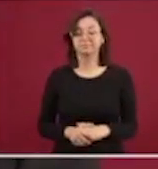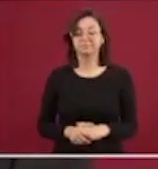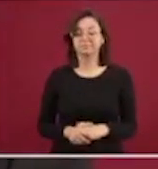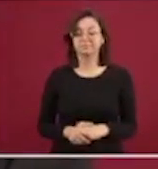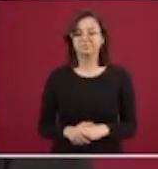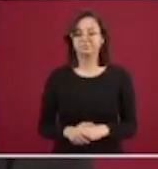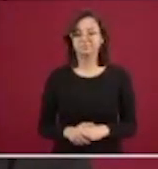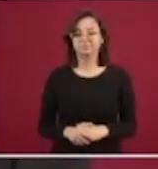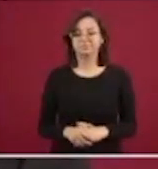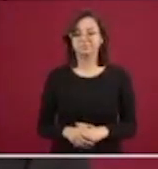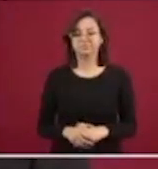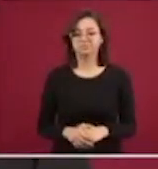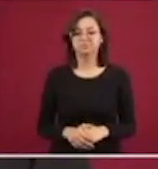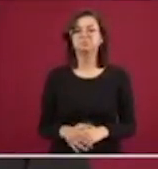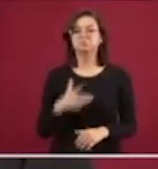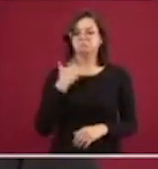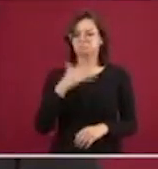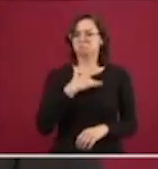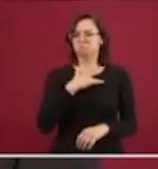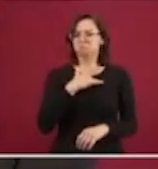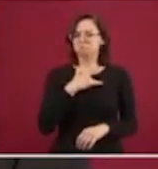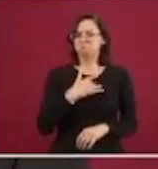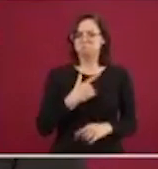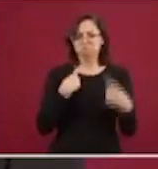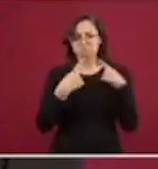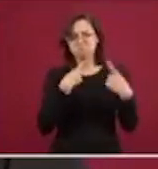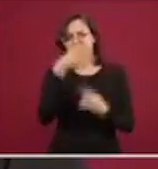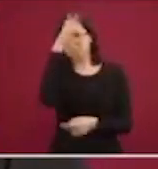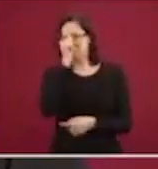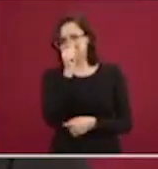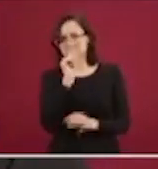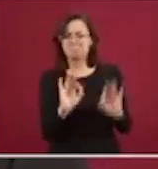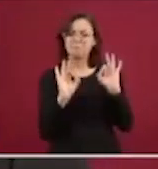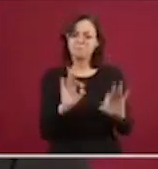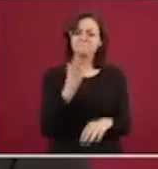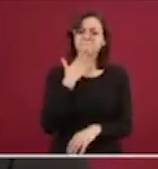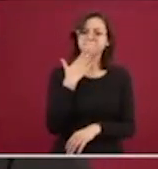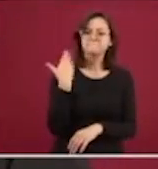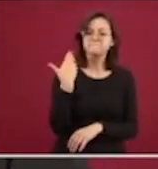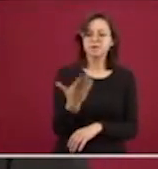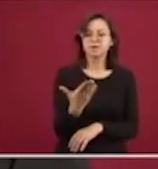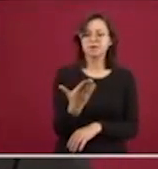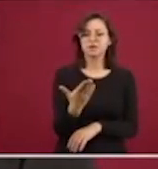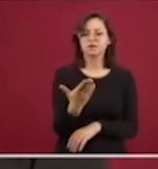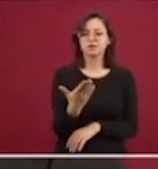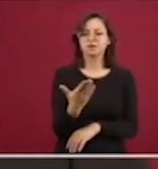Siento que fue bueno el acuerdo y que nosotros vamos